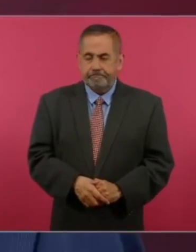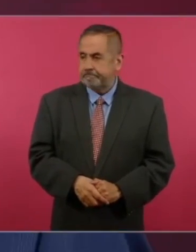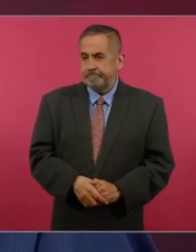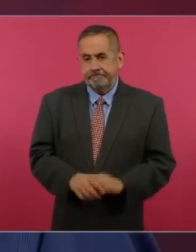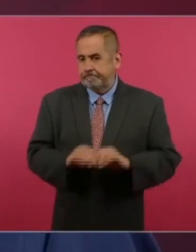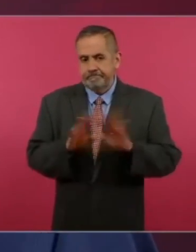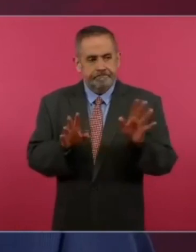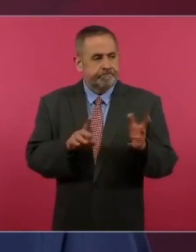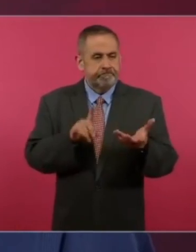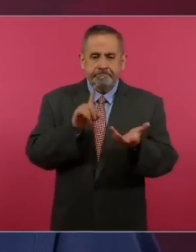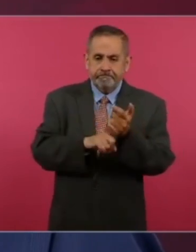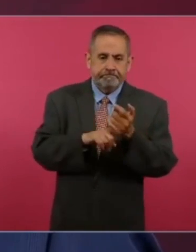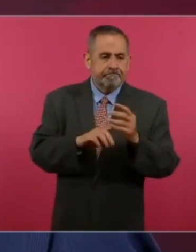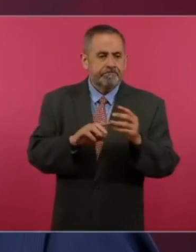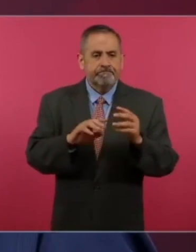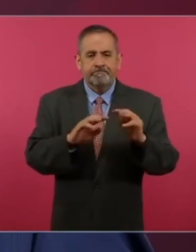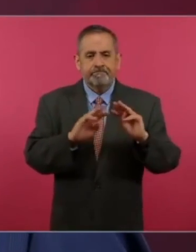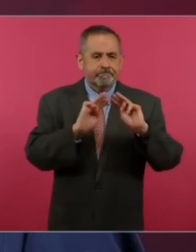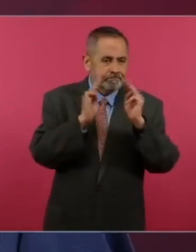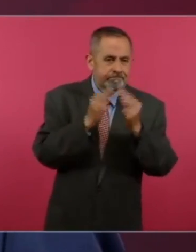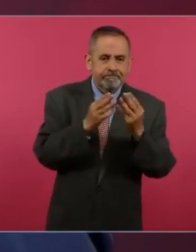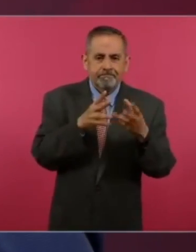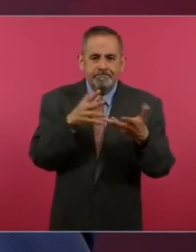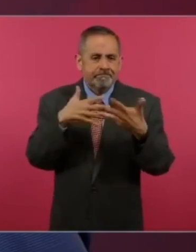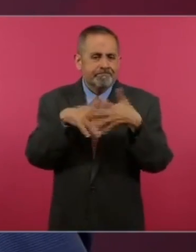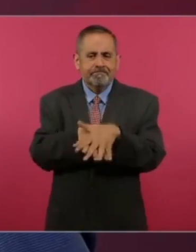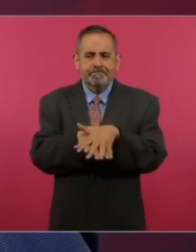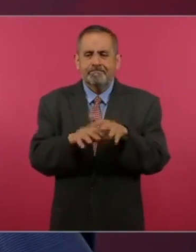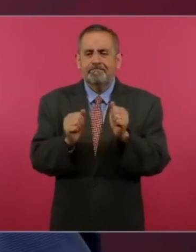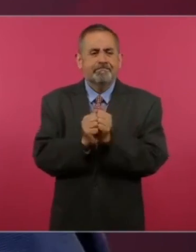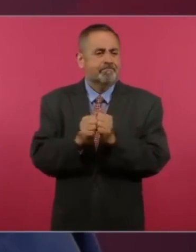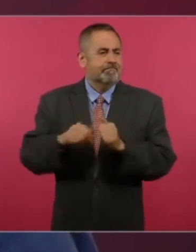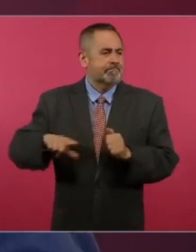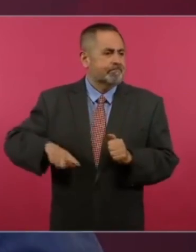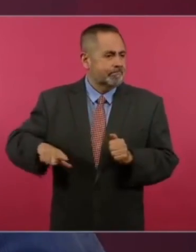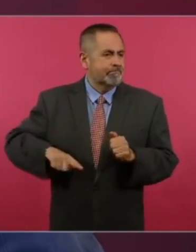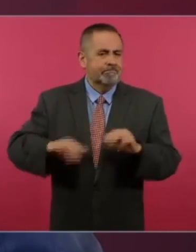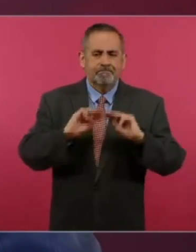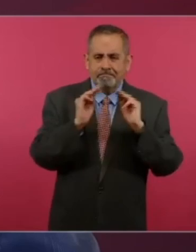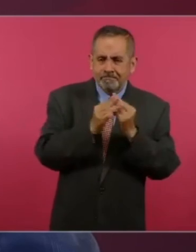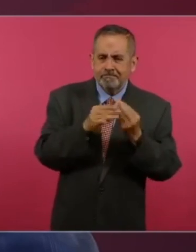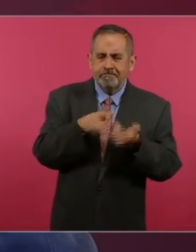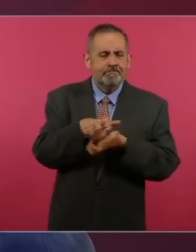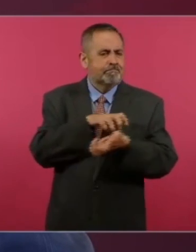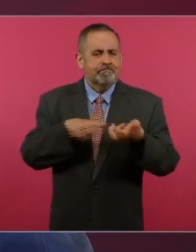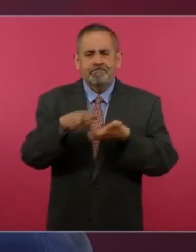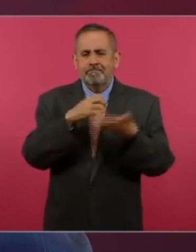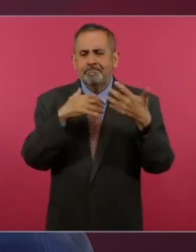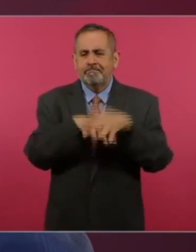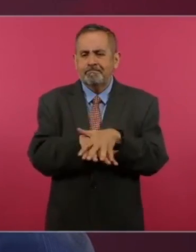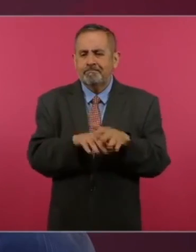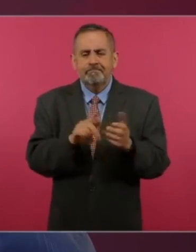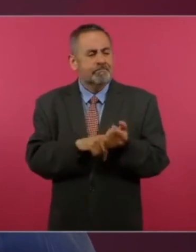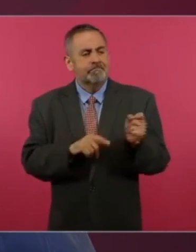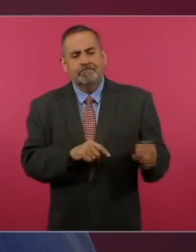totalmente penetrado, infiltrado el gobierno por la delincuencia.